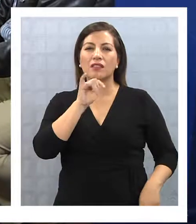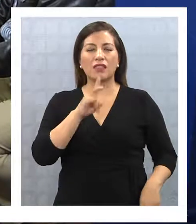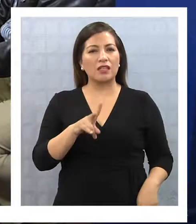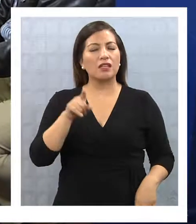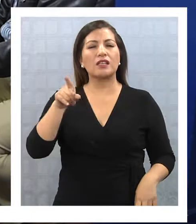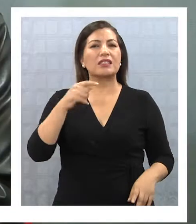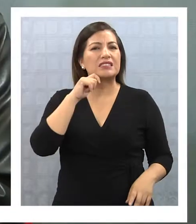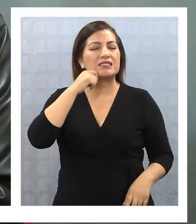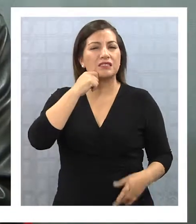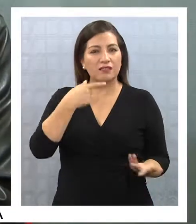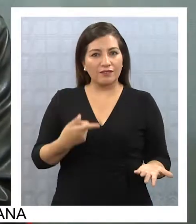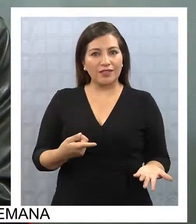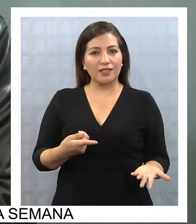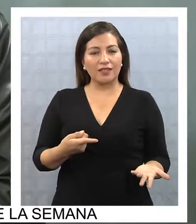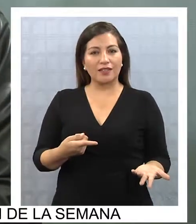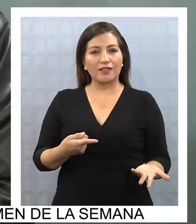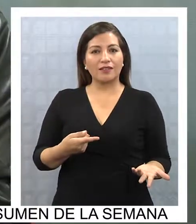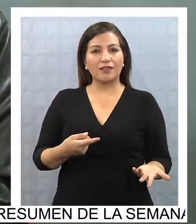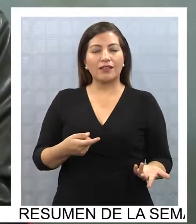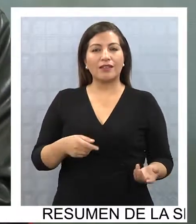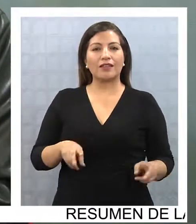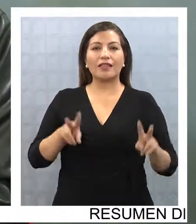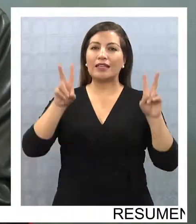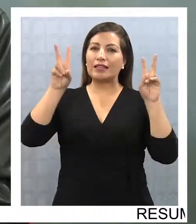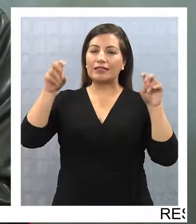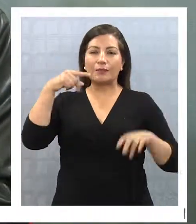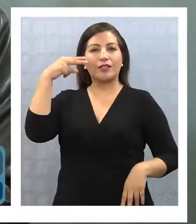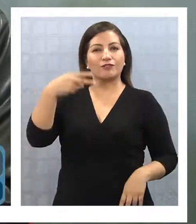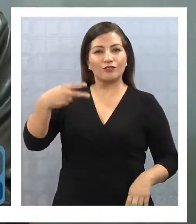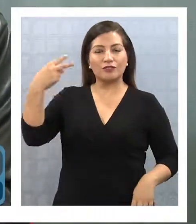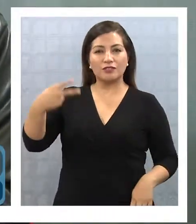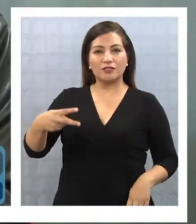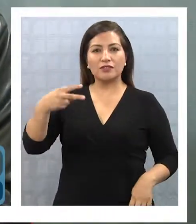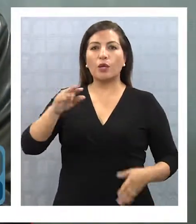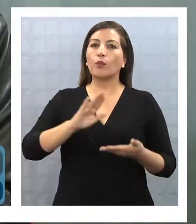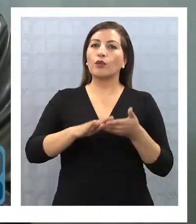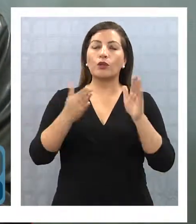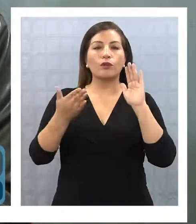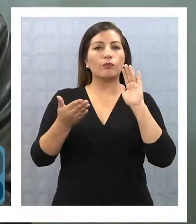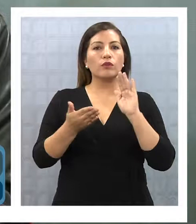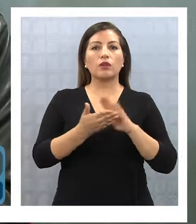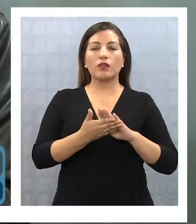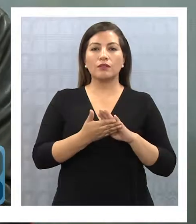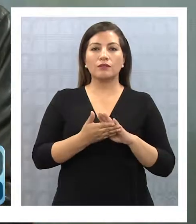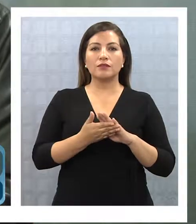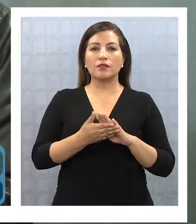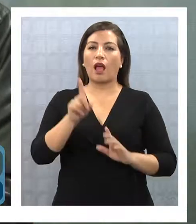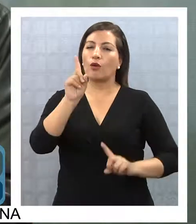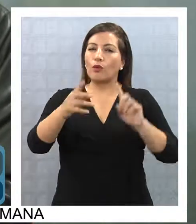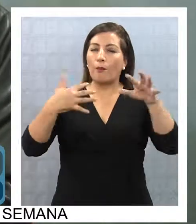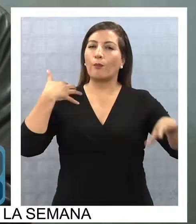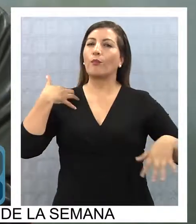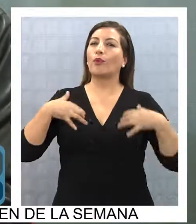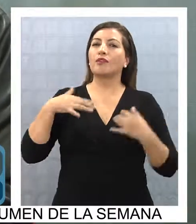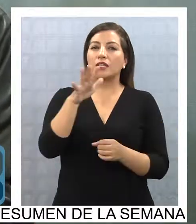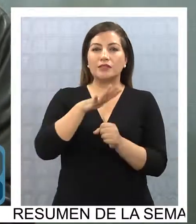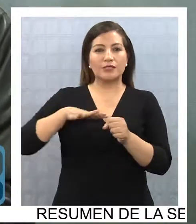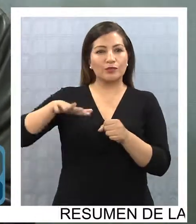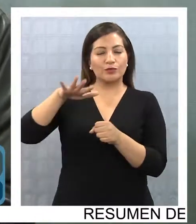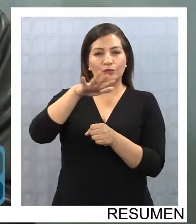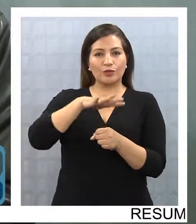lo que ha significado este tema desde el punto de vista de las noticias, una comunidad que está bastante molesta, digamos, por esta